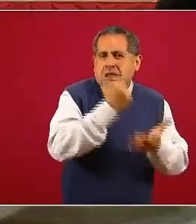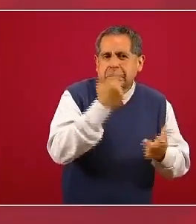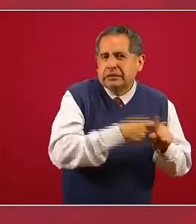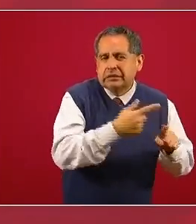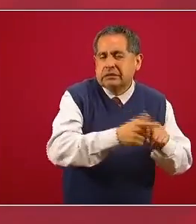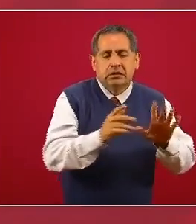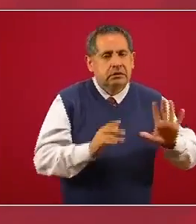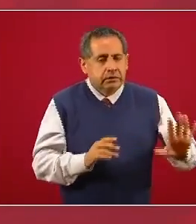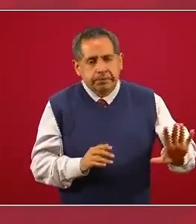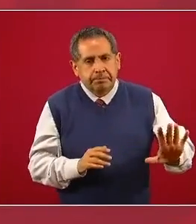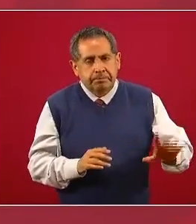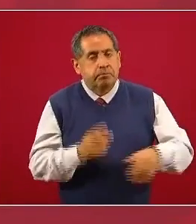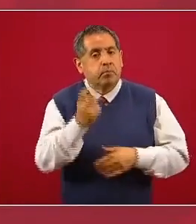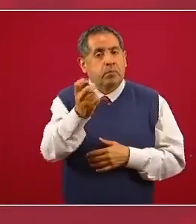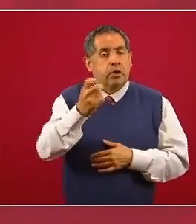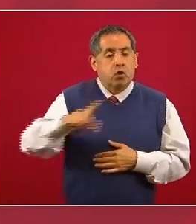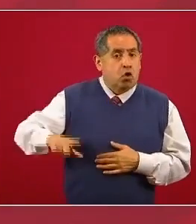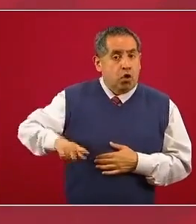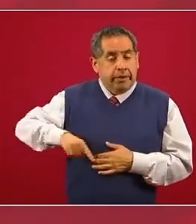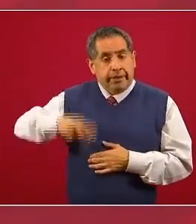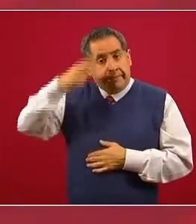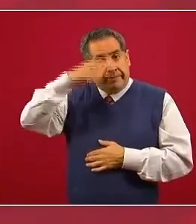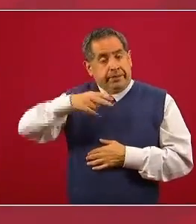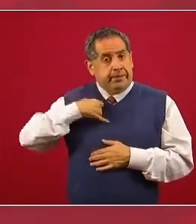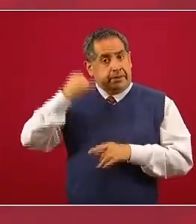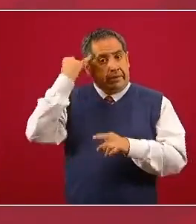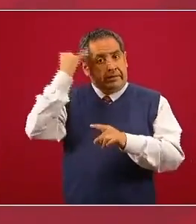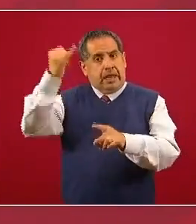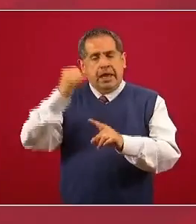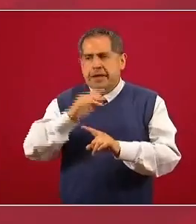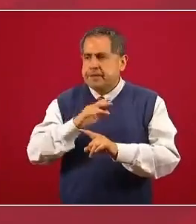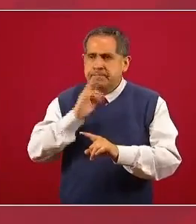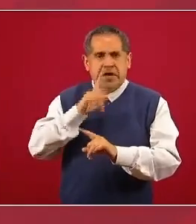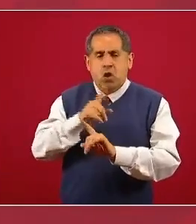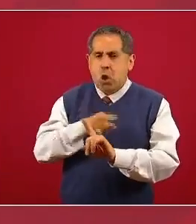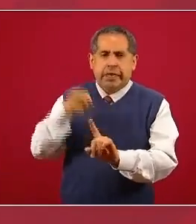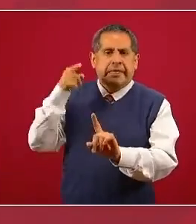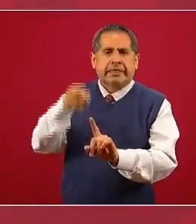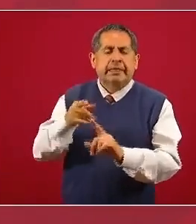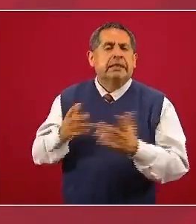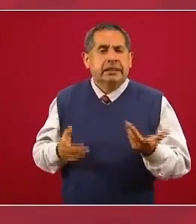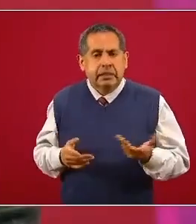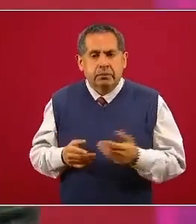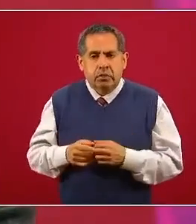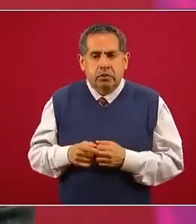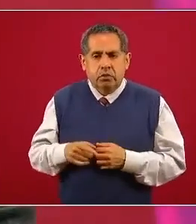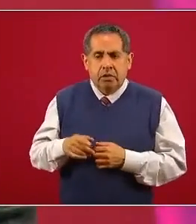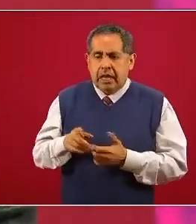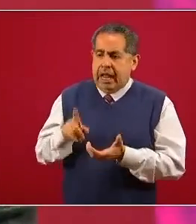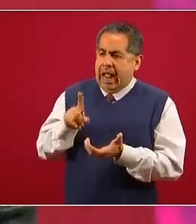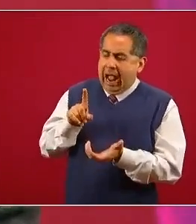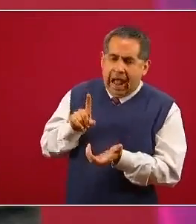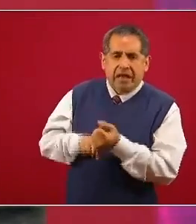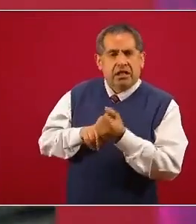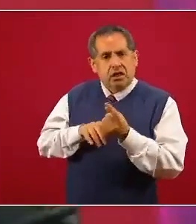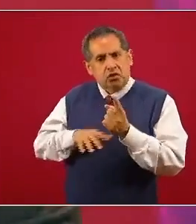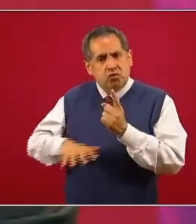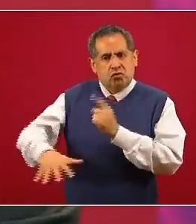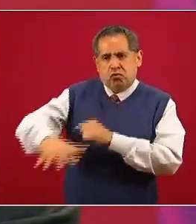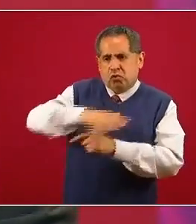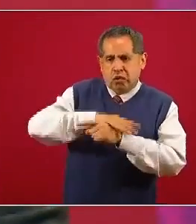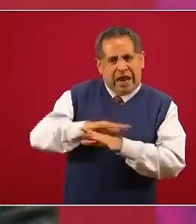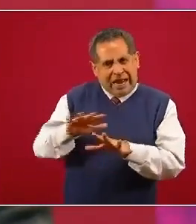Entonces, la política del gobierno mexicano está dirigida a cambiar los elementos estructurales, es